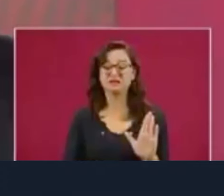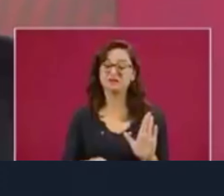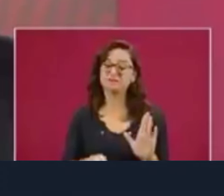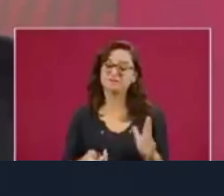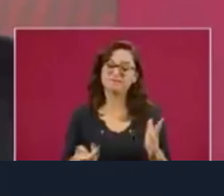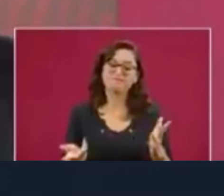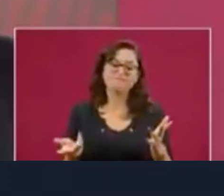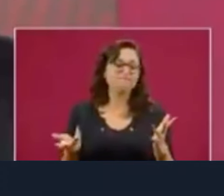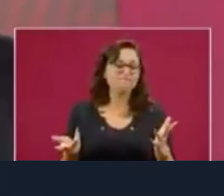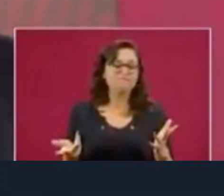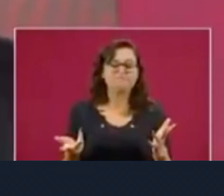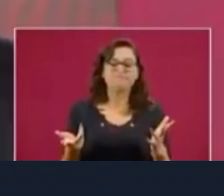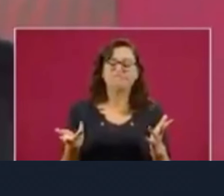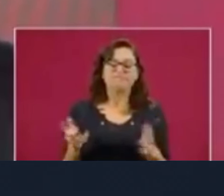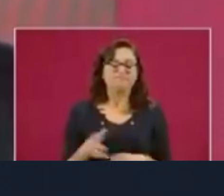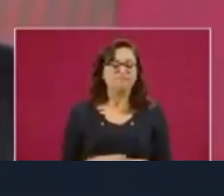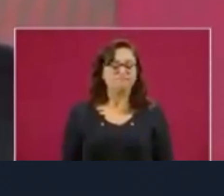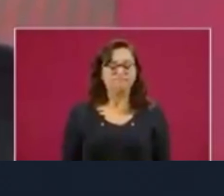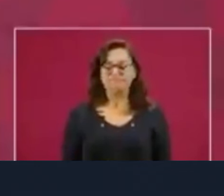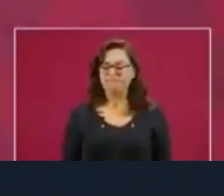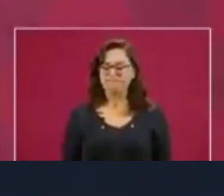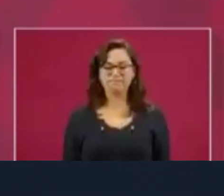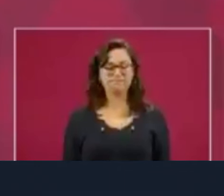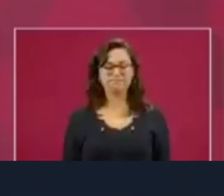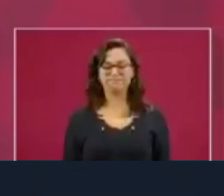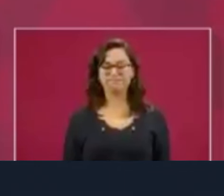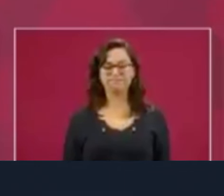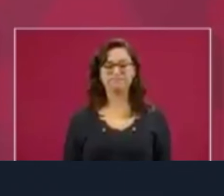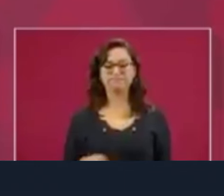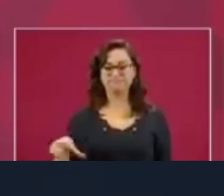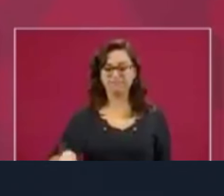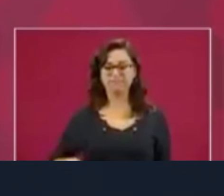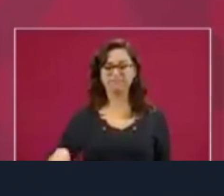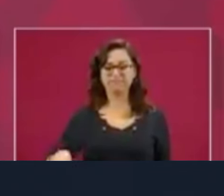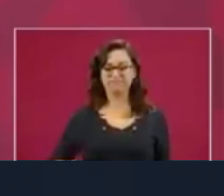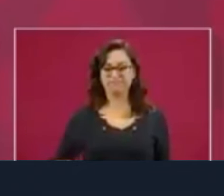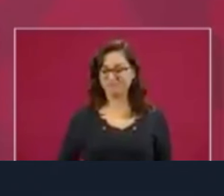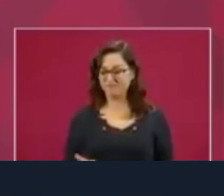la descomposición del régimen